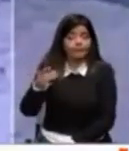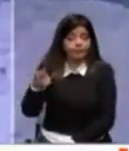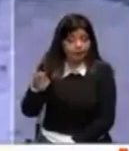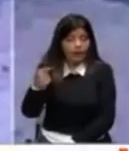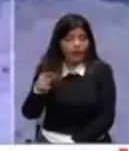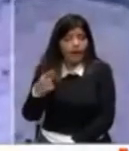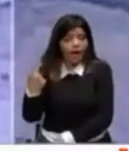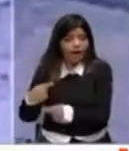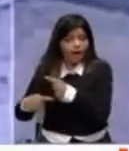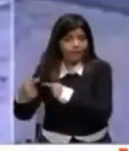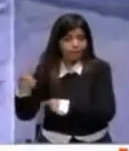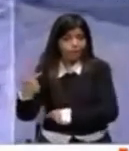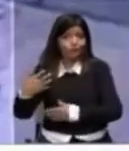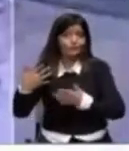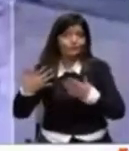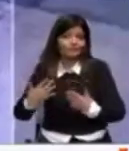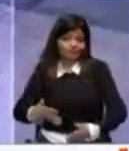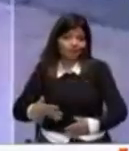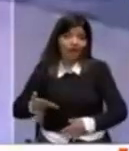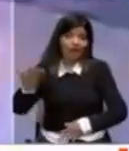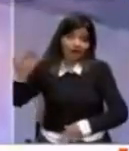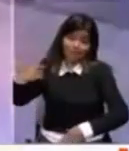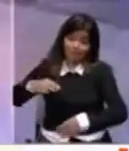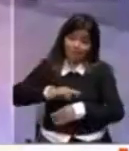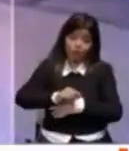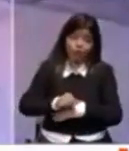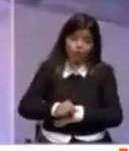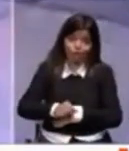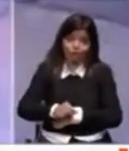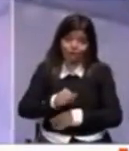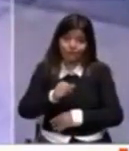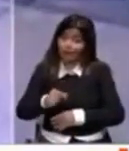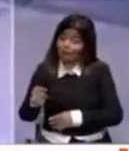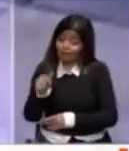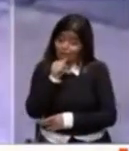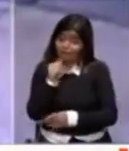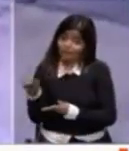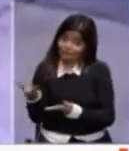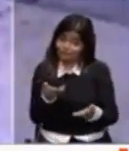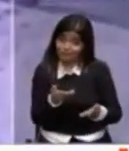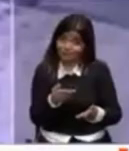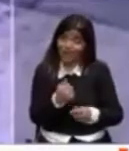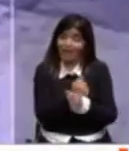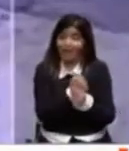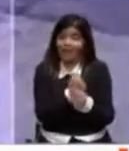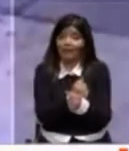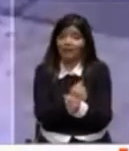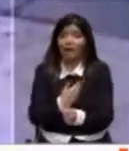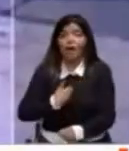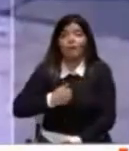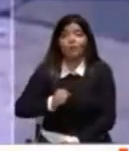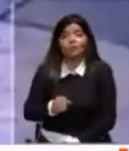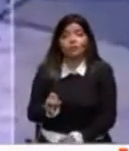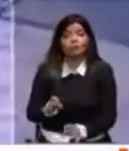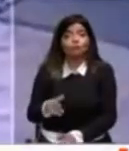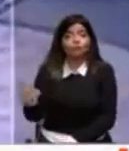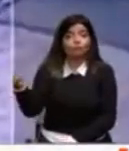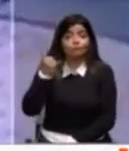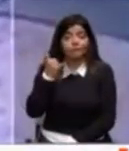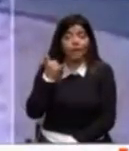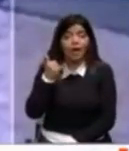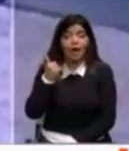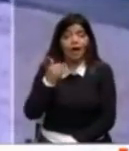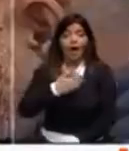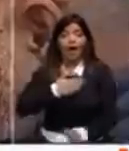tiene antecedentes por receptación, aún no se entrega ante carabineros. La policía solo recibió el llamado de quien dijo ser